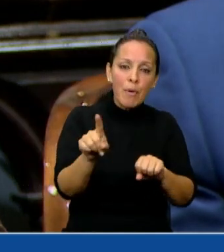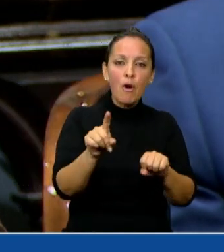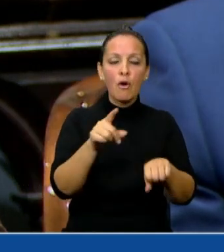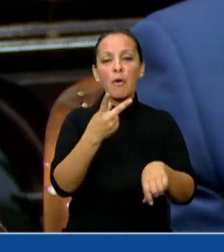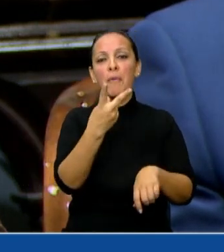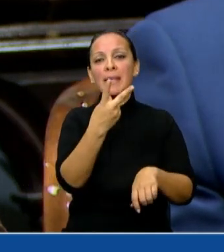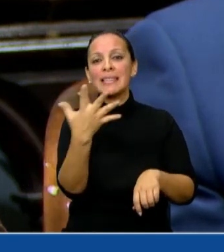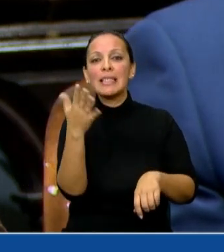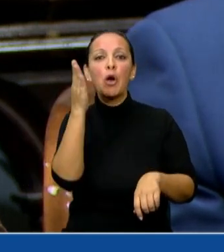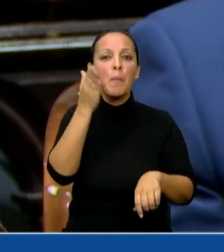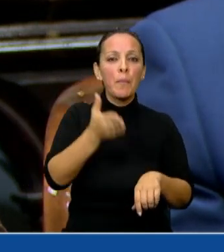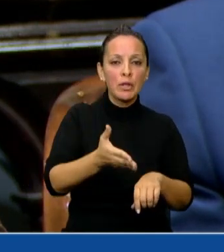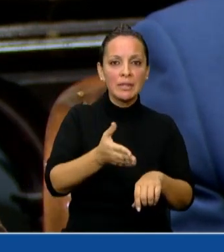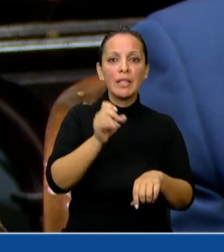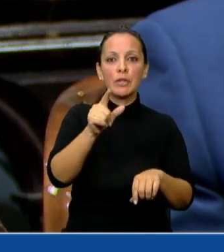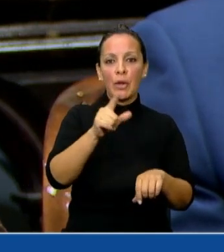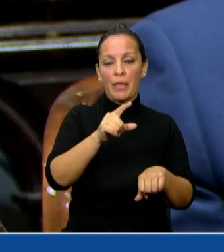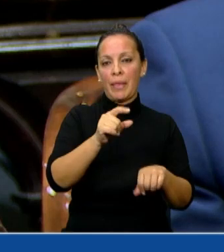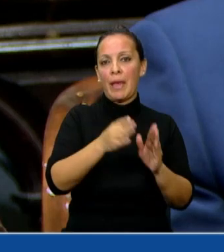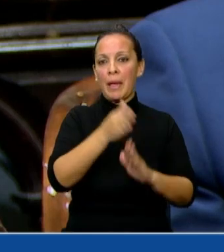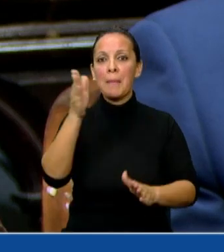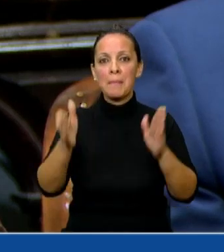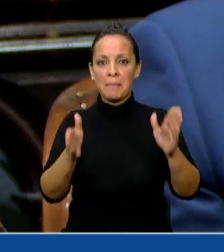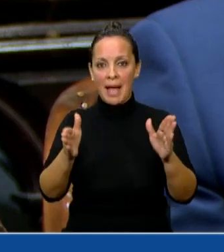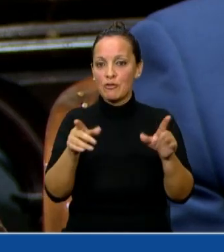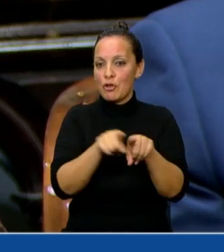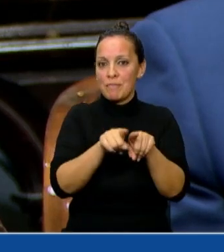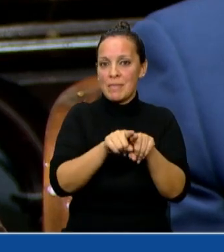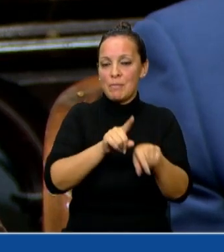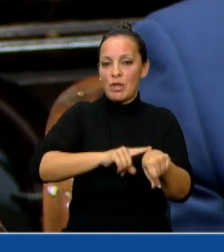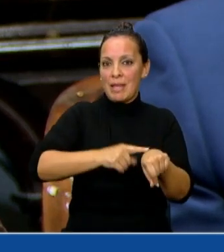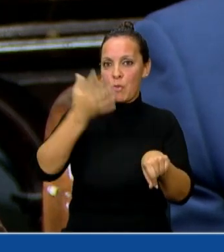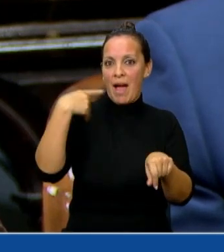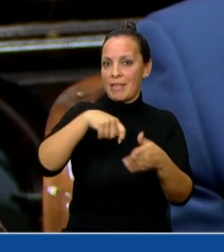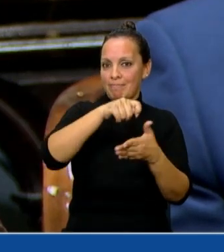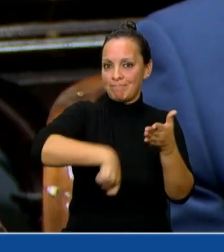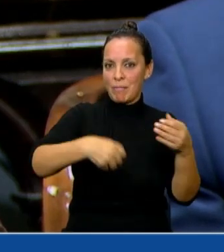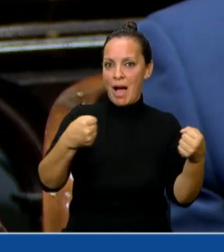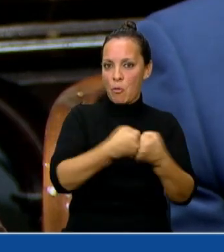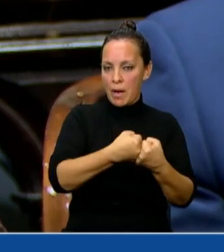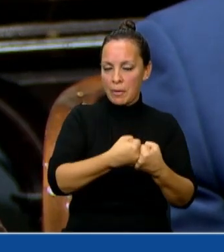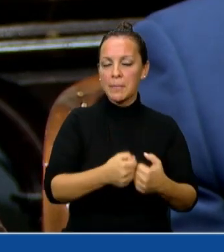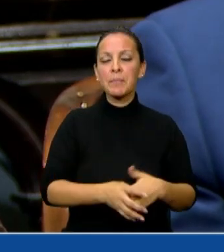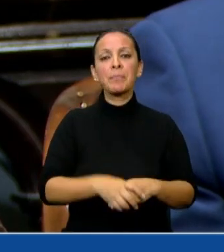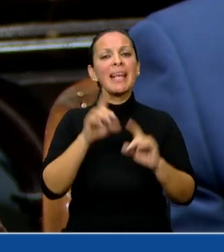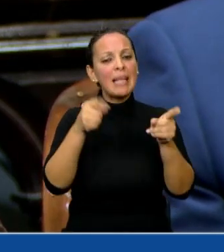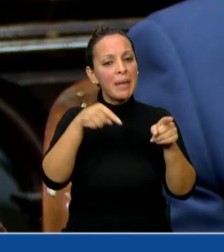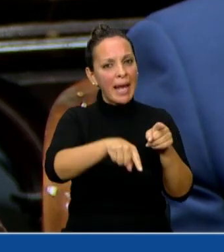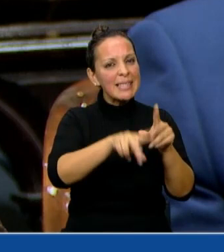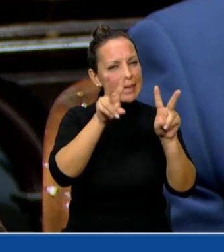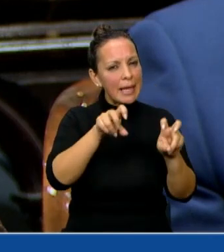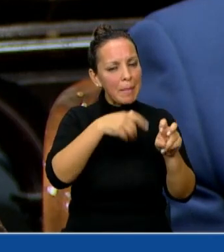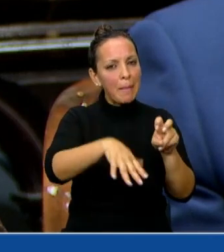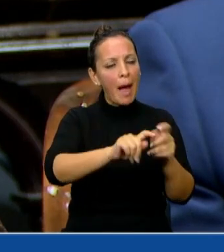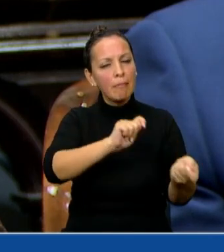del 25% del plazo originalmente pactado. Aquí también vamos a proponer una